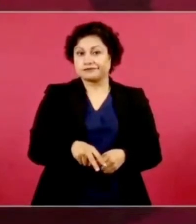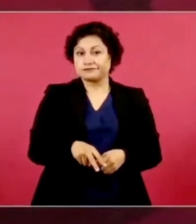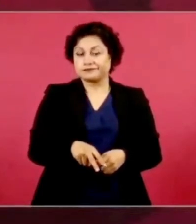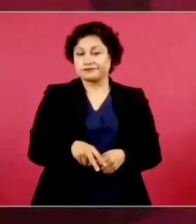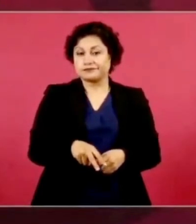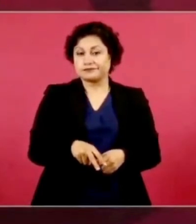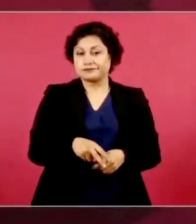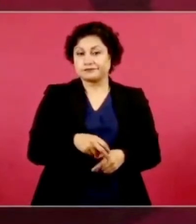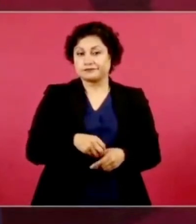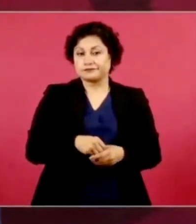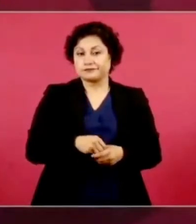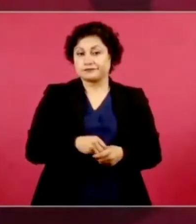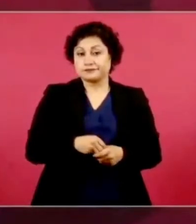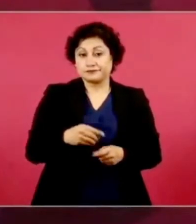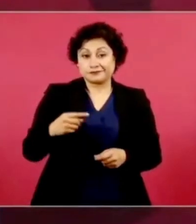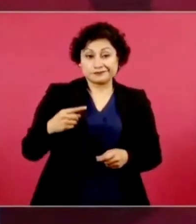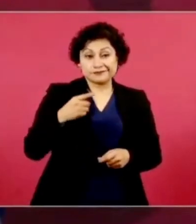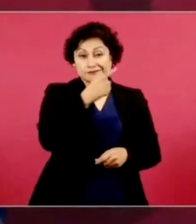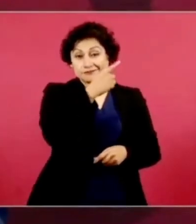que mueren